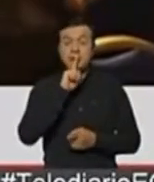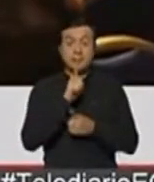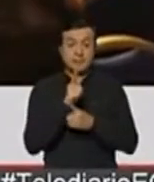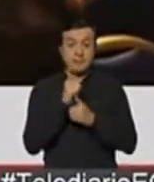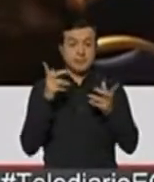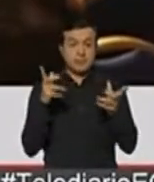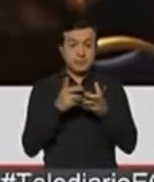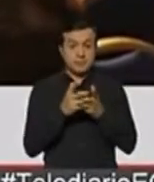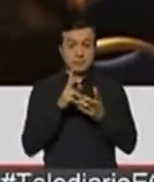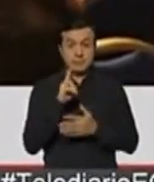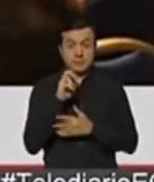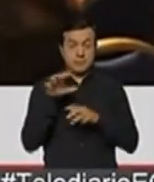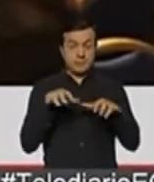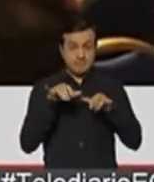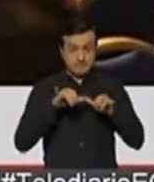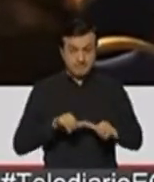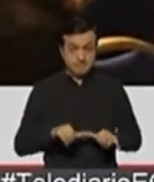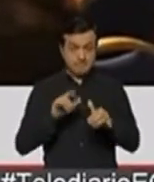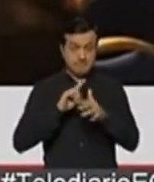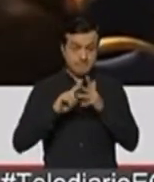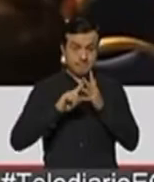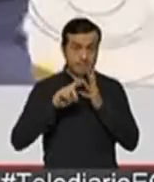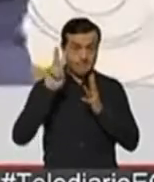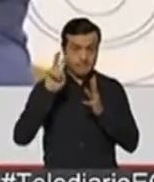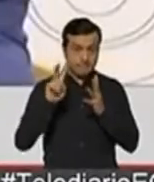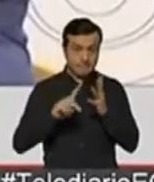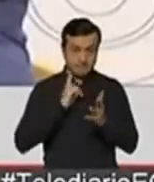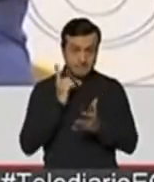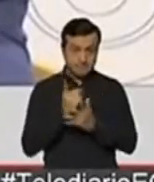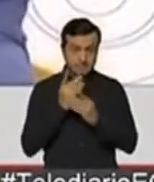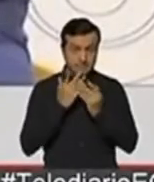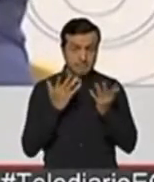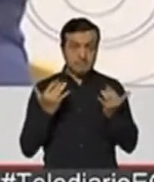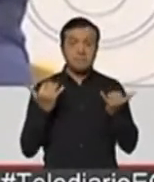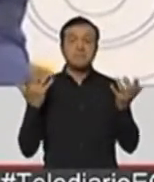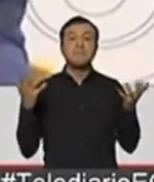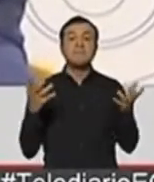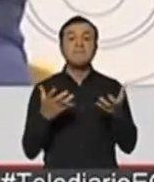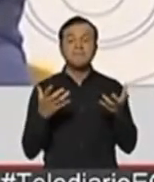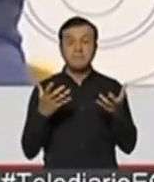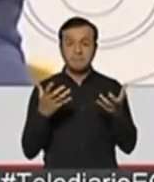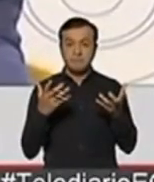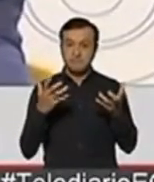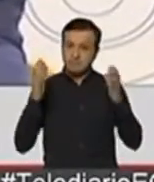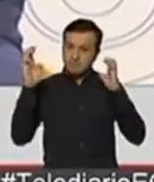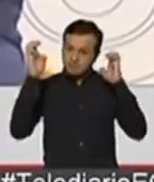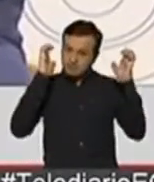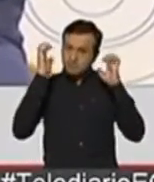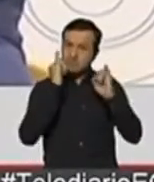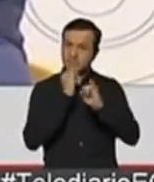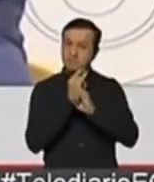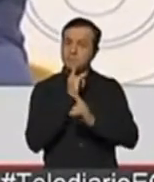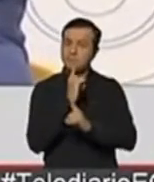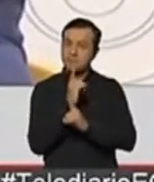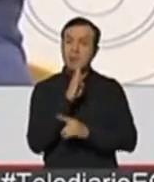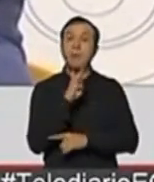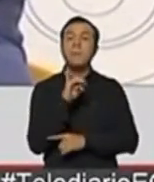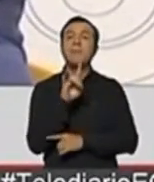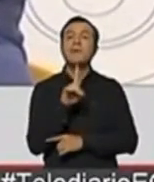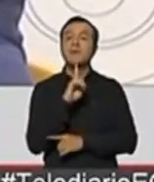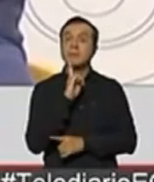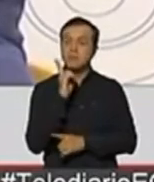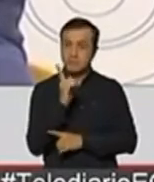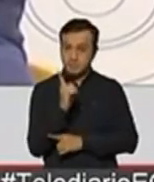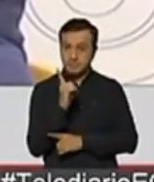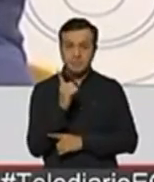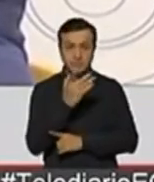con más de 20 actividades en diversos temas. Una actualización de nuestra estrategia institucional del BID y vamos